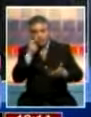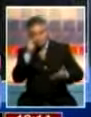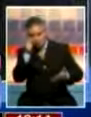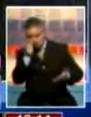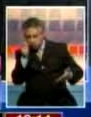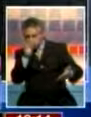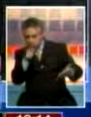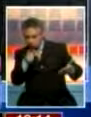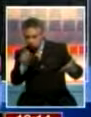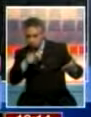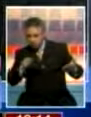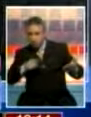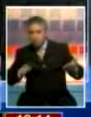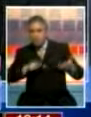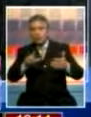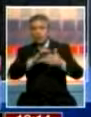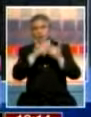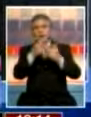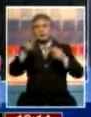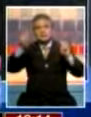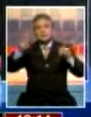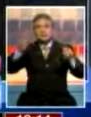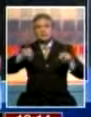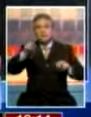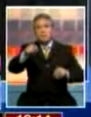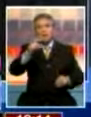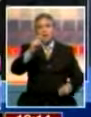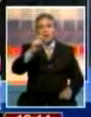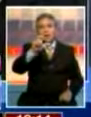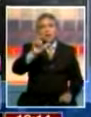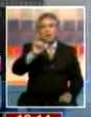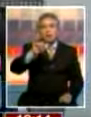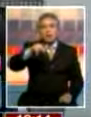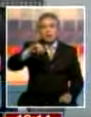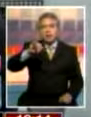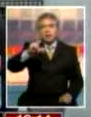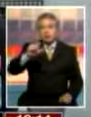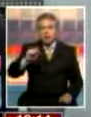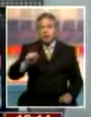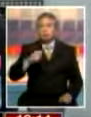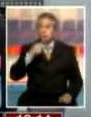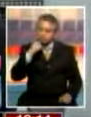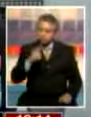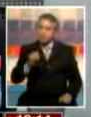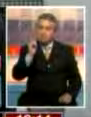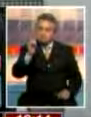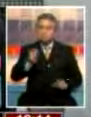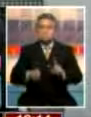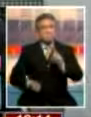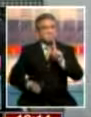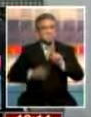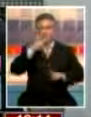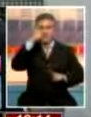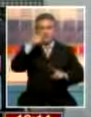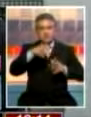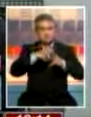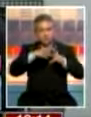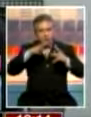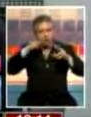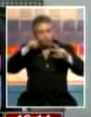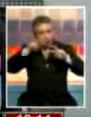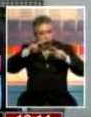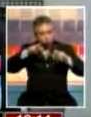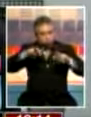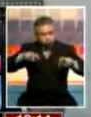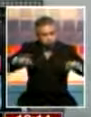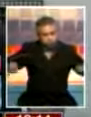tipo y de esta magnitud con el caso de las clínicas? Es la primera vez que se hace un análisis tan completo y de esta magnitud. Obviamente se han hecho